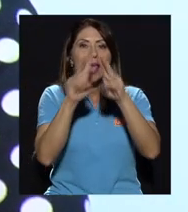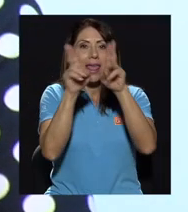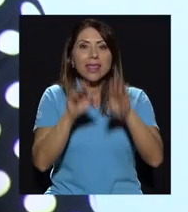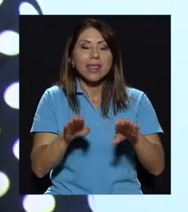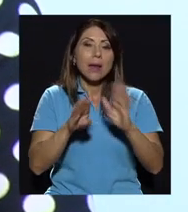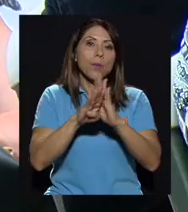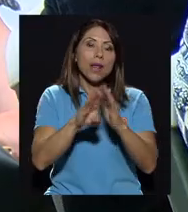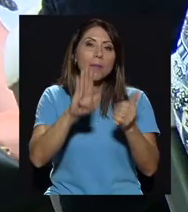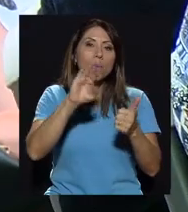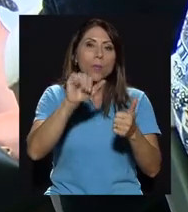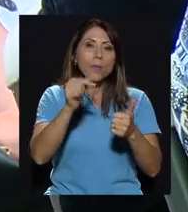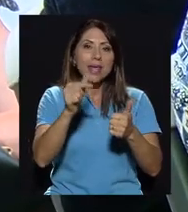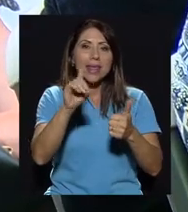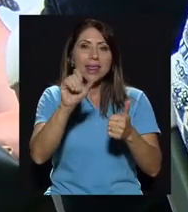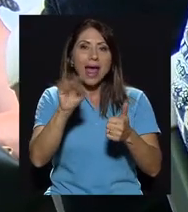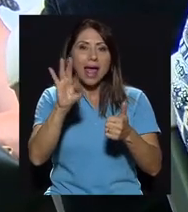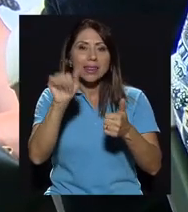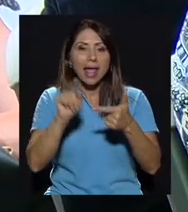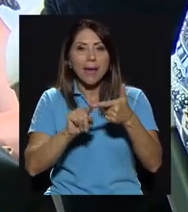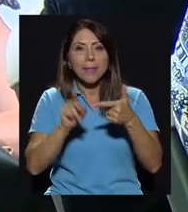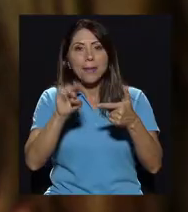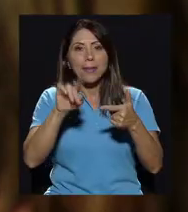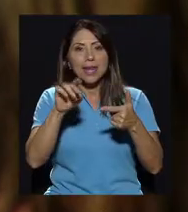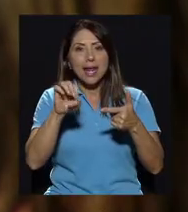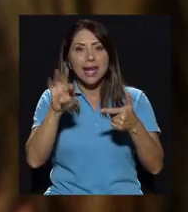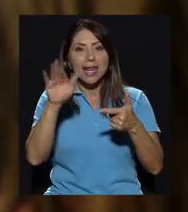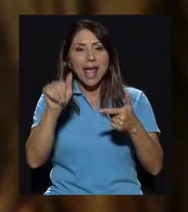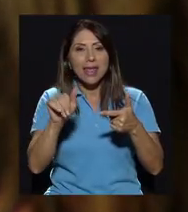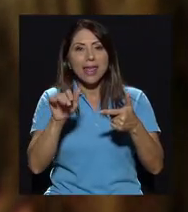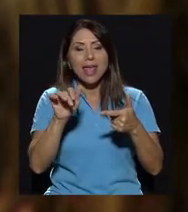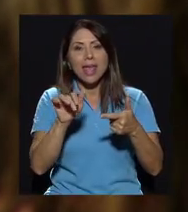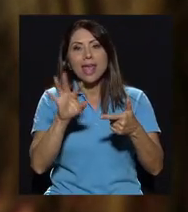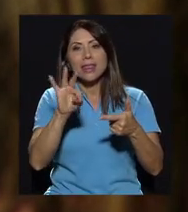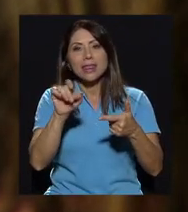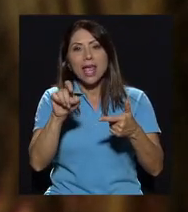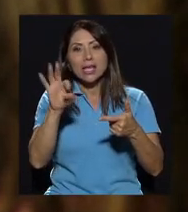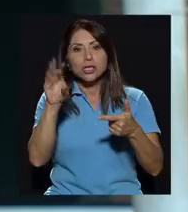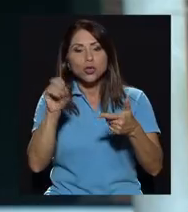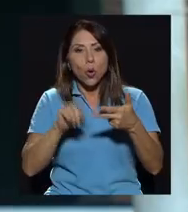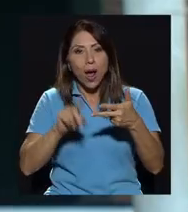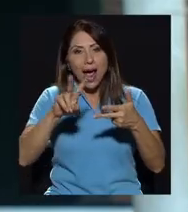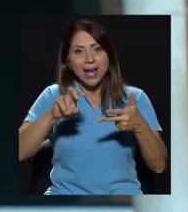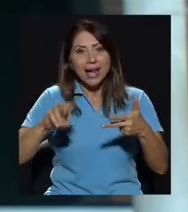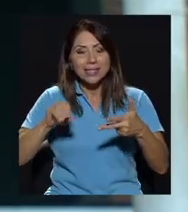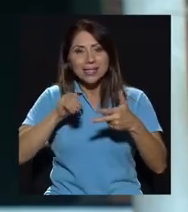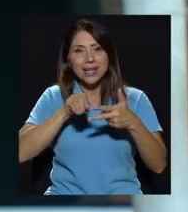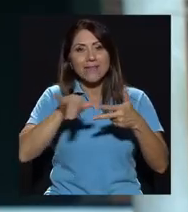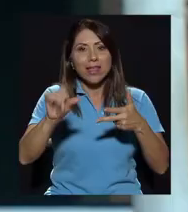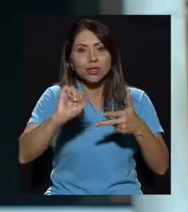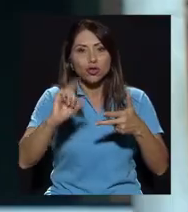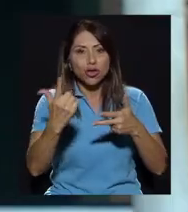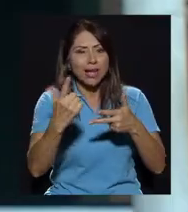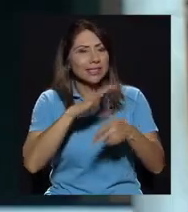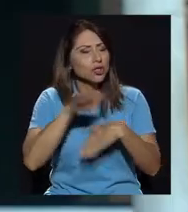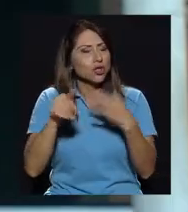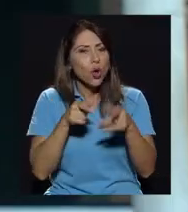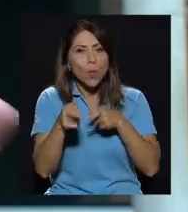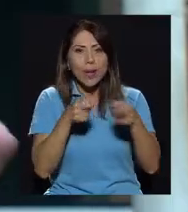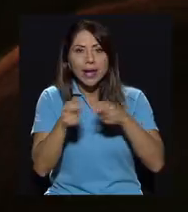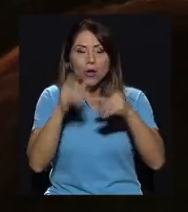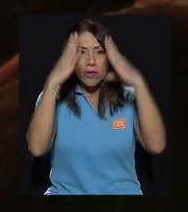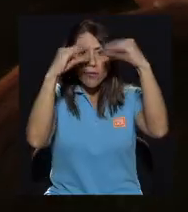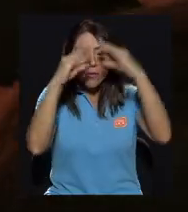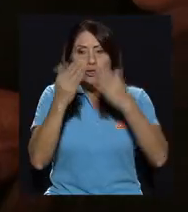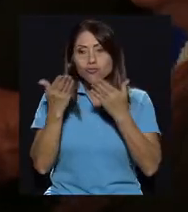Big Data, como minería de texto, como análisis de redes sociales, en todo lo que tenga que ver con manejo de información,